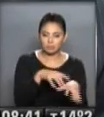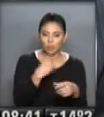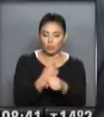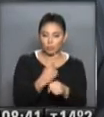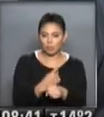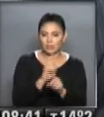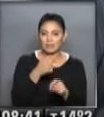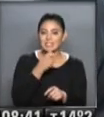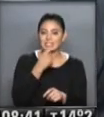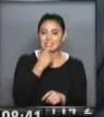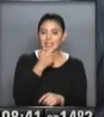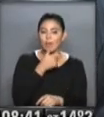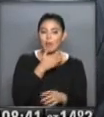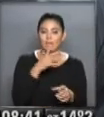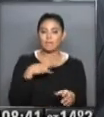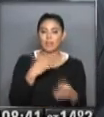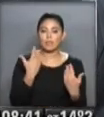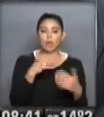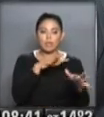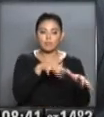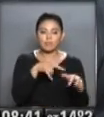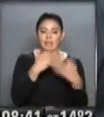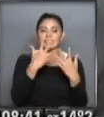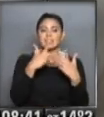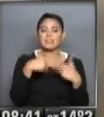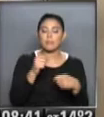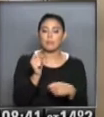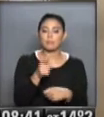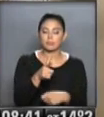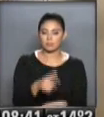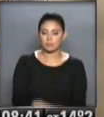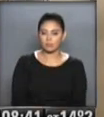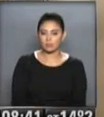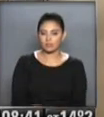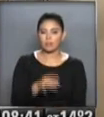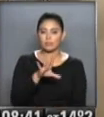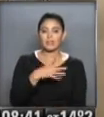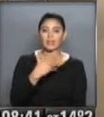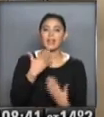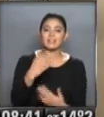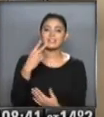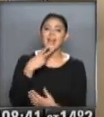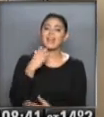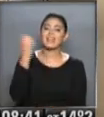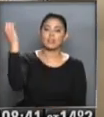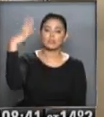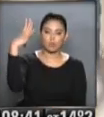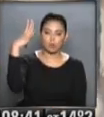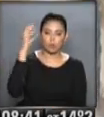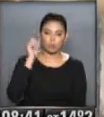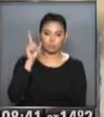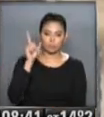y la falta de agua también, hacer un sistema totalmente autónomo que funciona con energía solar.